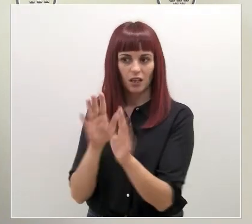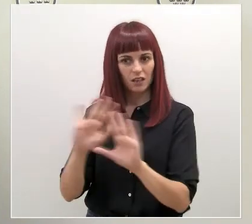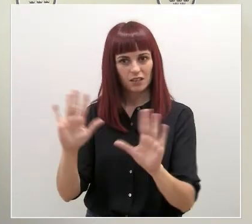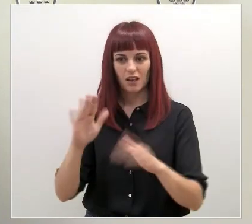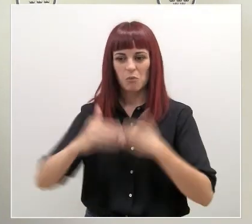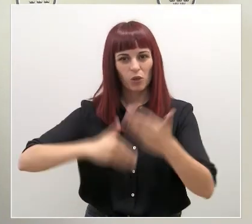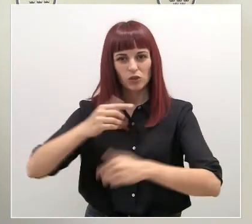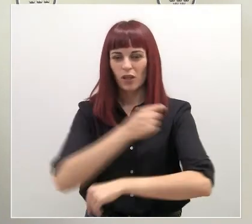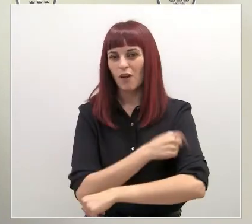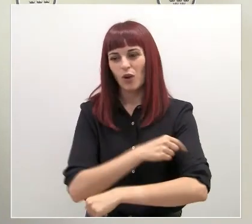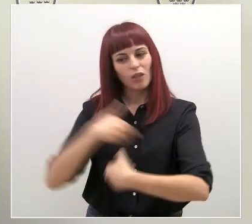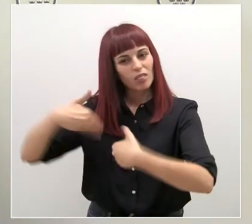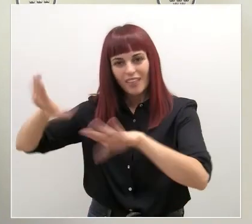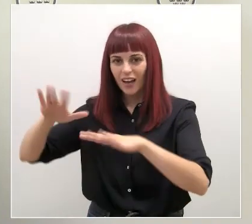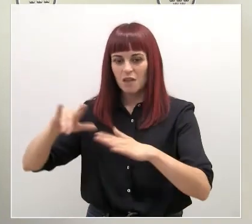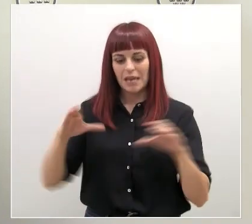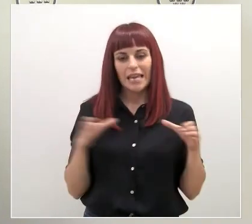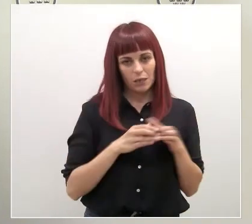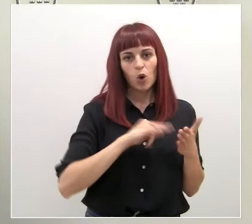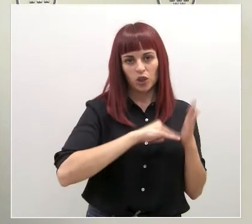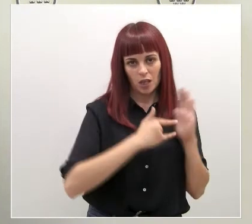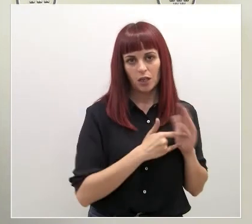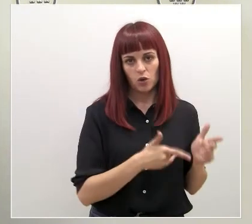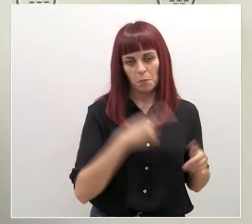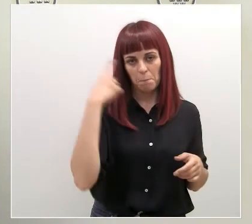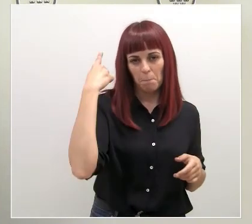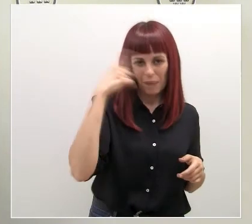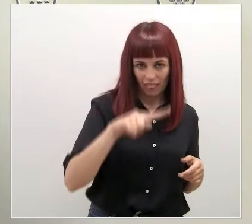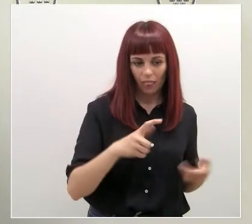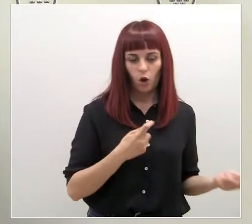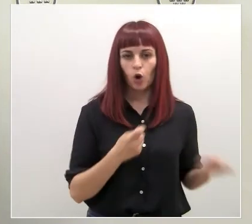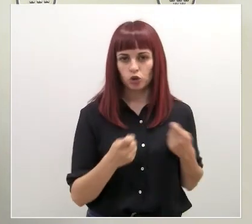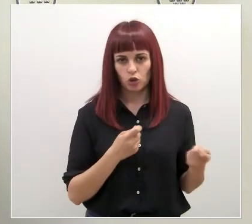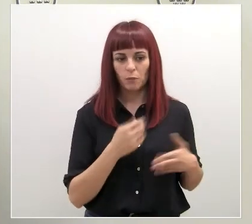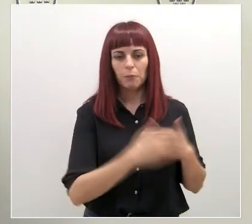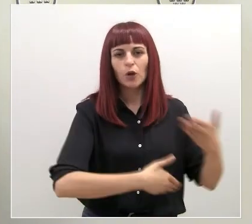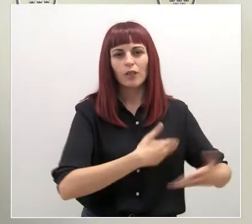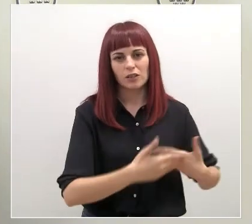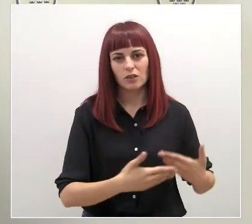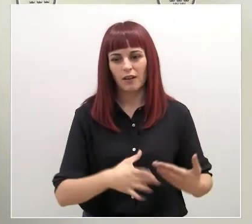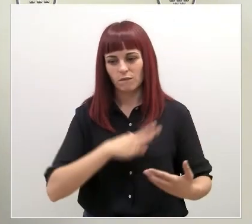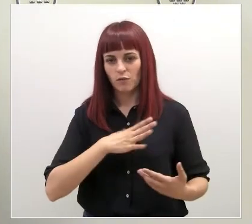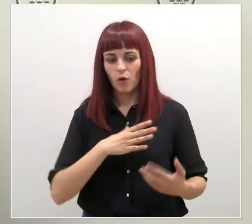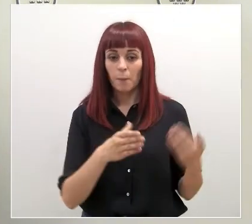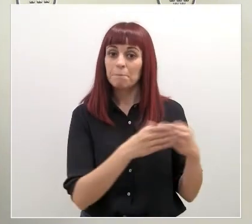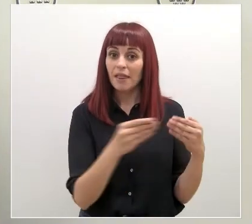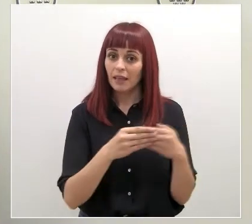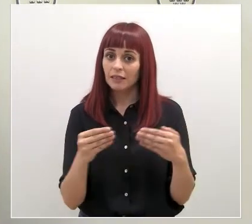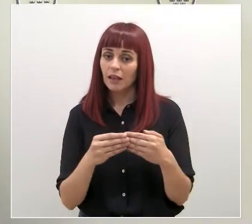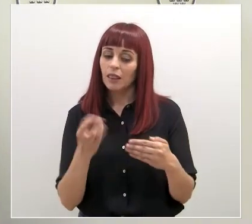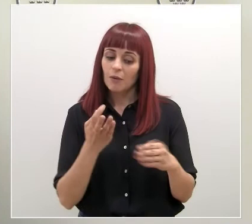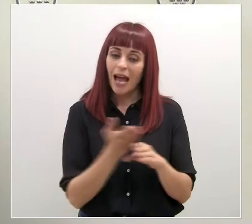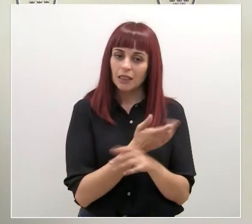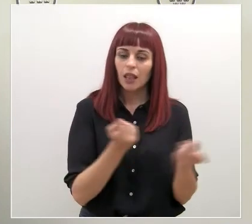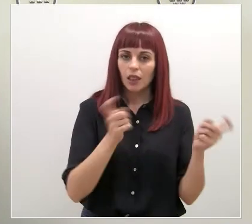el proceso de vacunación al equipo que está llevando a cabo este proceso y, por tanto, permitan que a los pacientes se les cite, se les